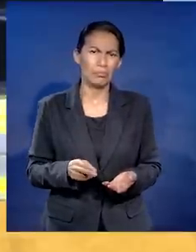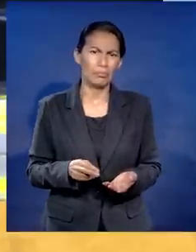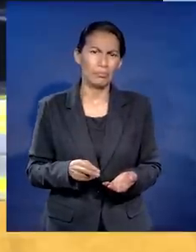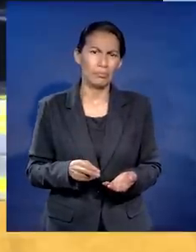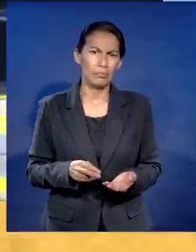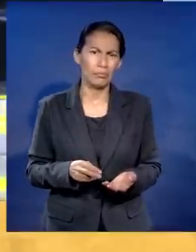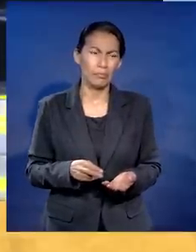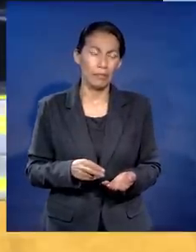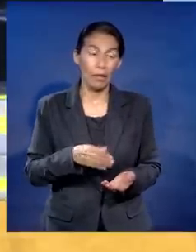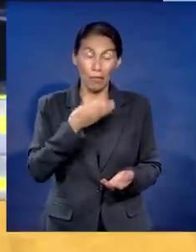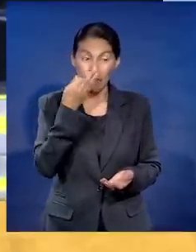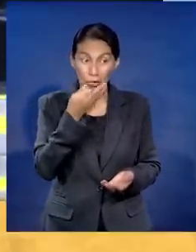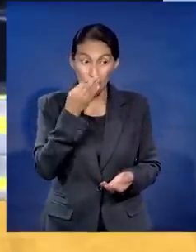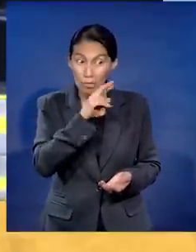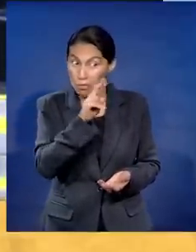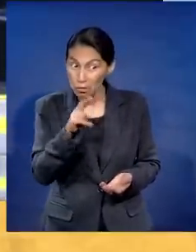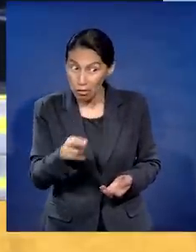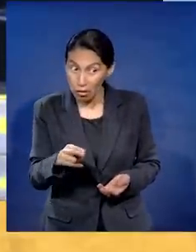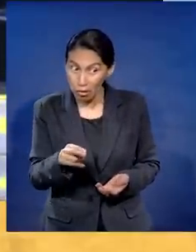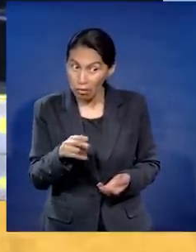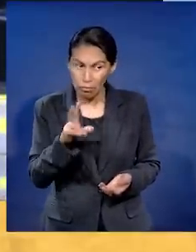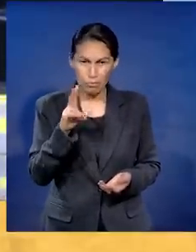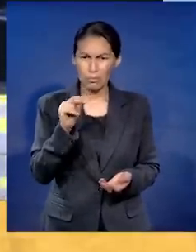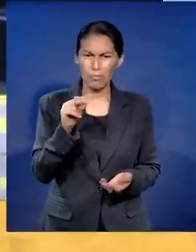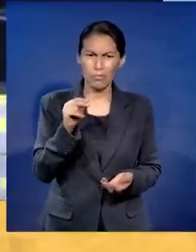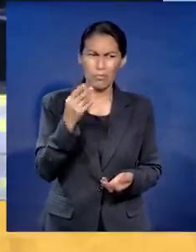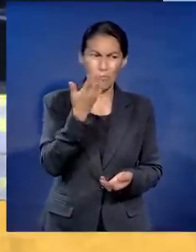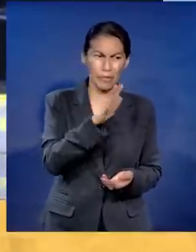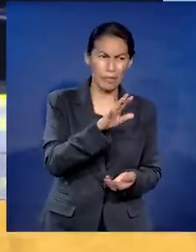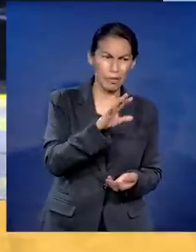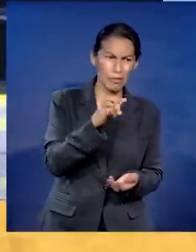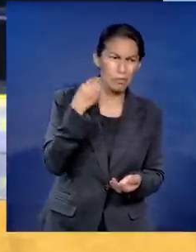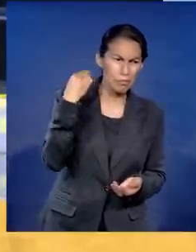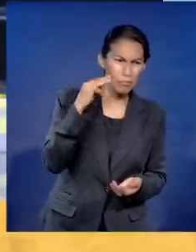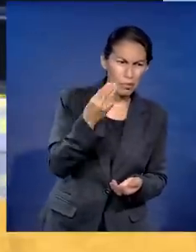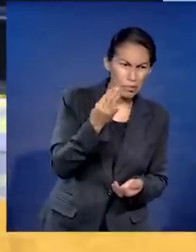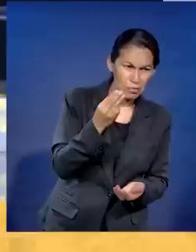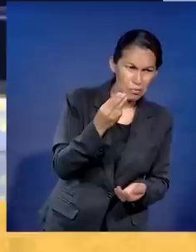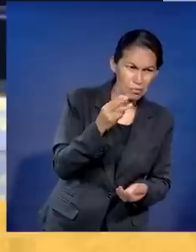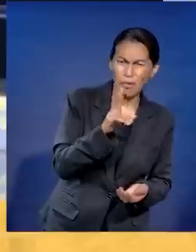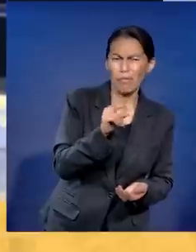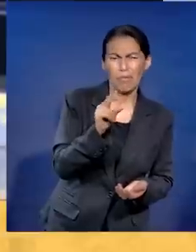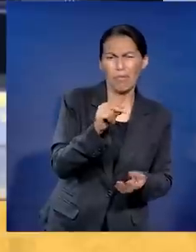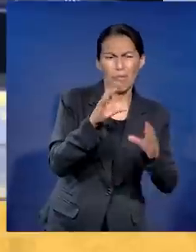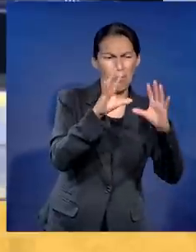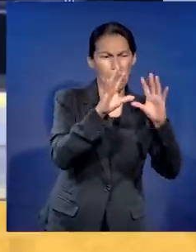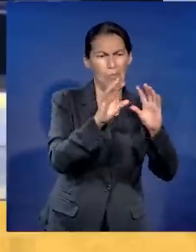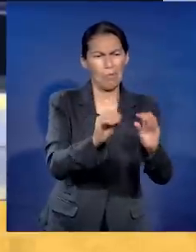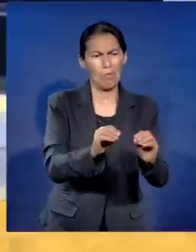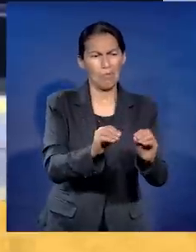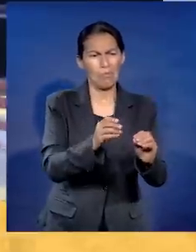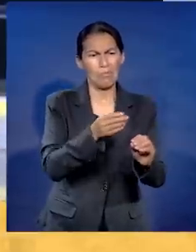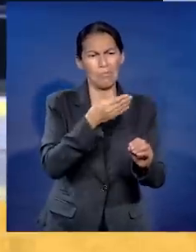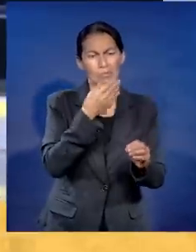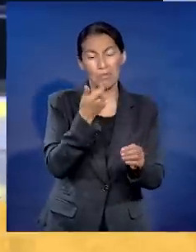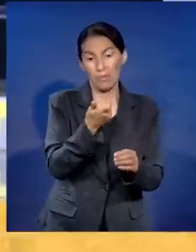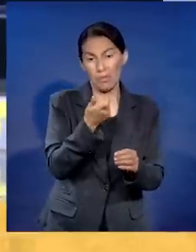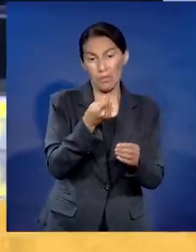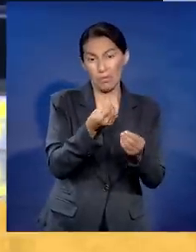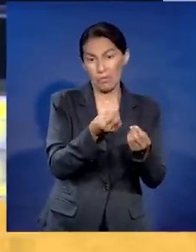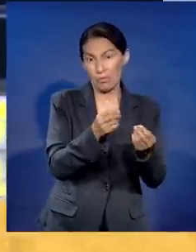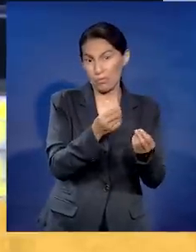No, pues eso está fácil, yo nunca le he dado flores. Nunca le he dado flores, ni en 10 de mayo. No, ¿para qué? Se